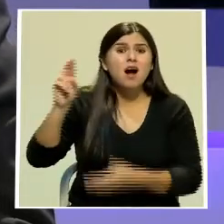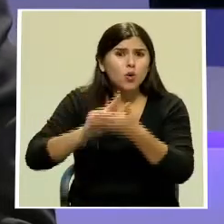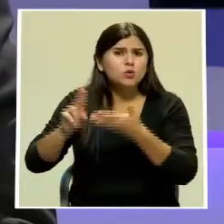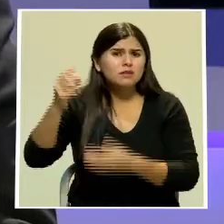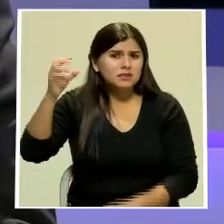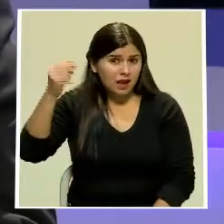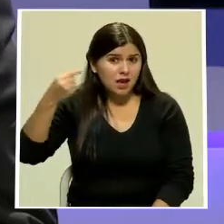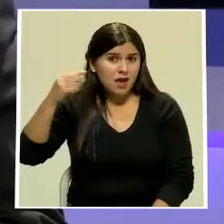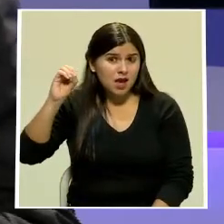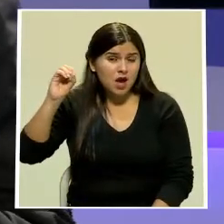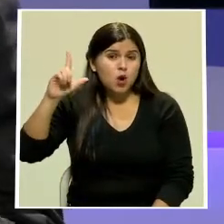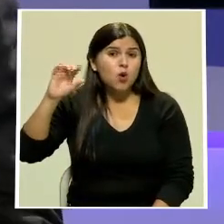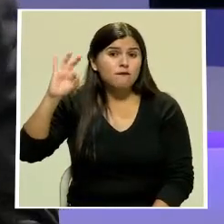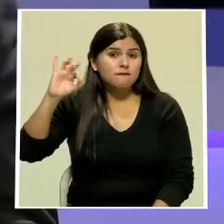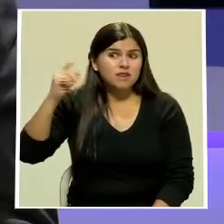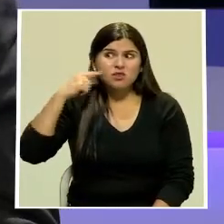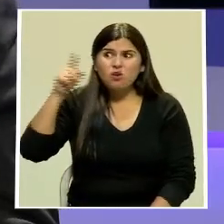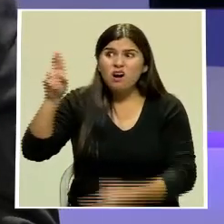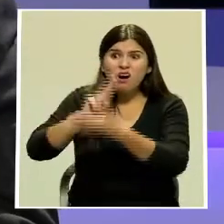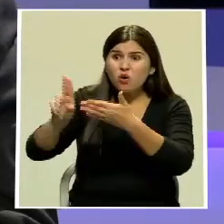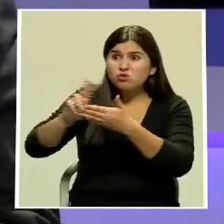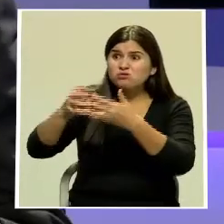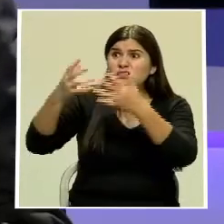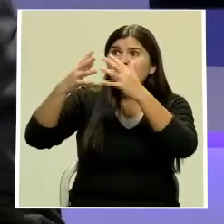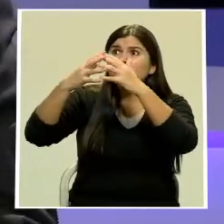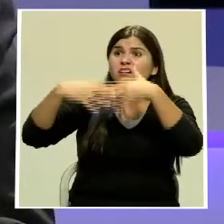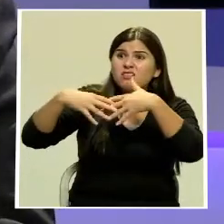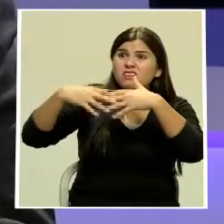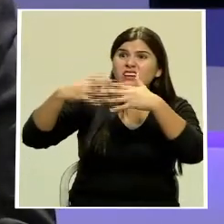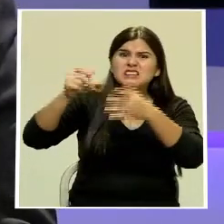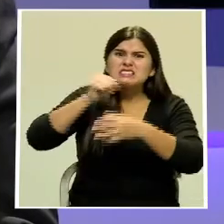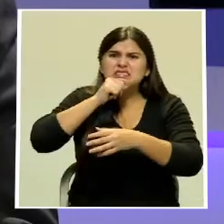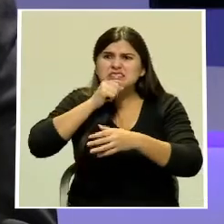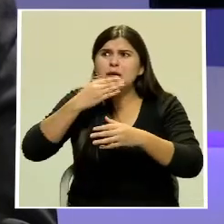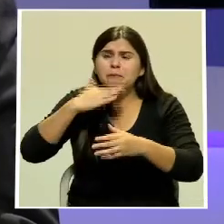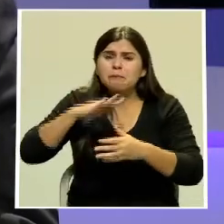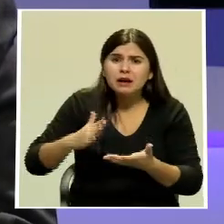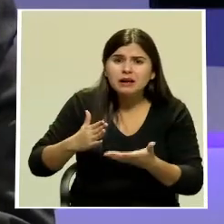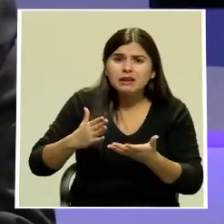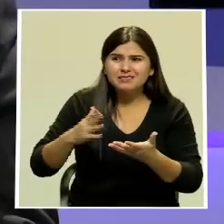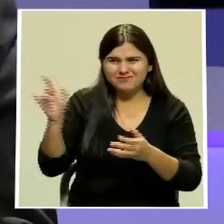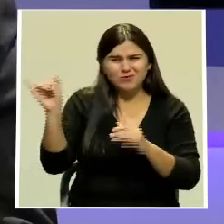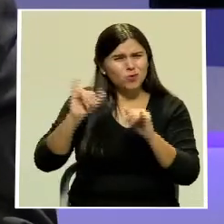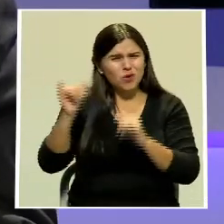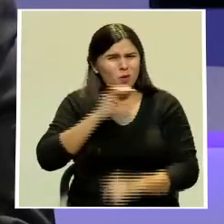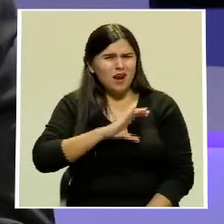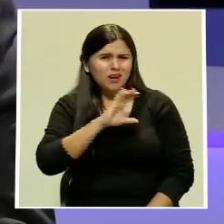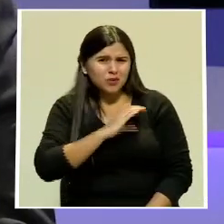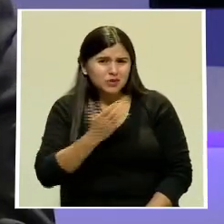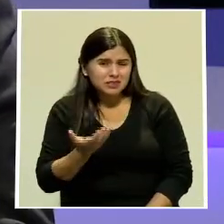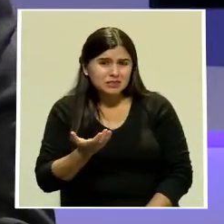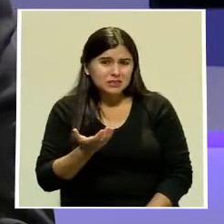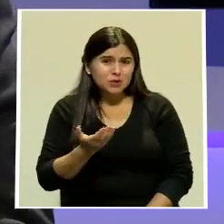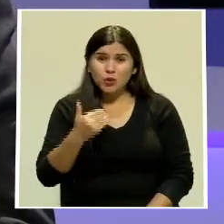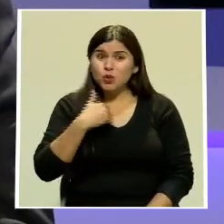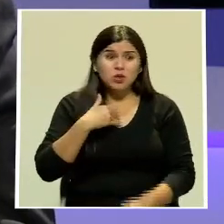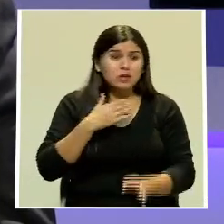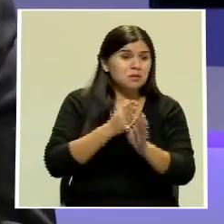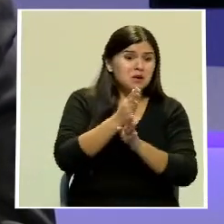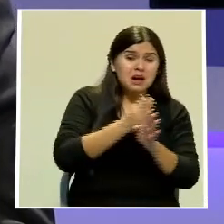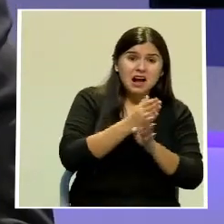cayendo. Entonces no hay como una igualdad en las condiciones. No tenemos carreras universitarias